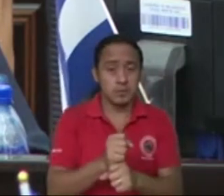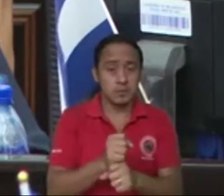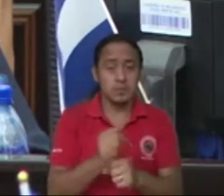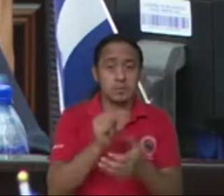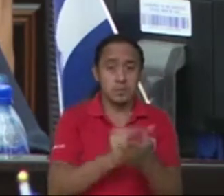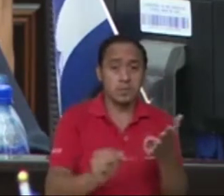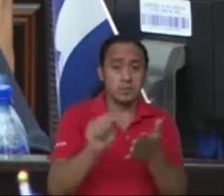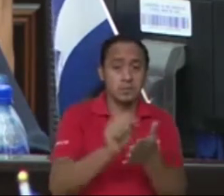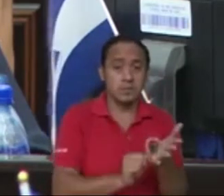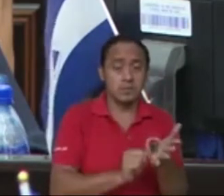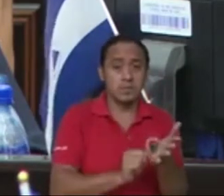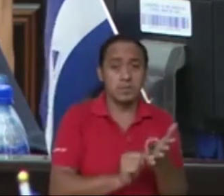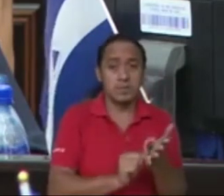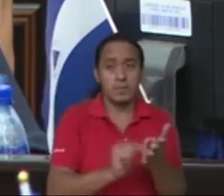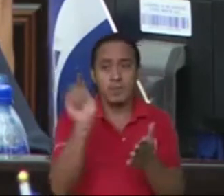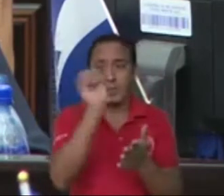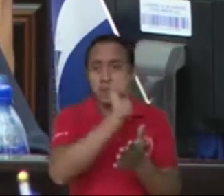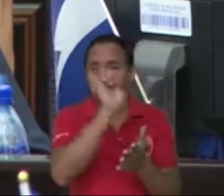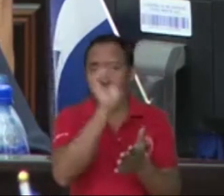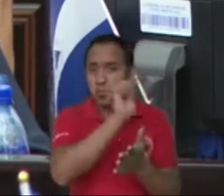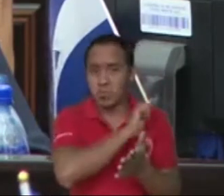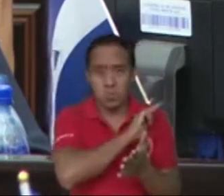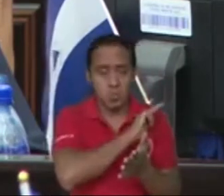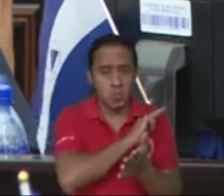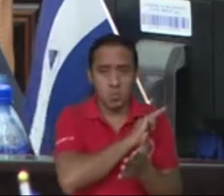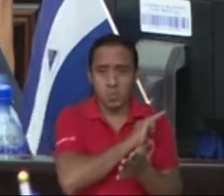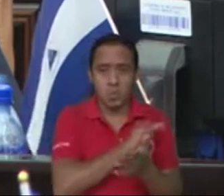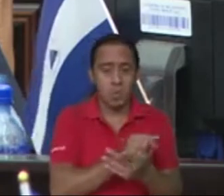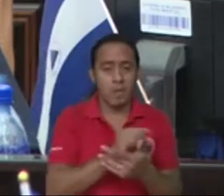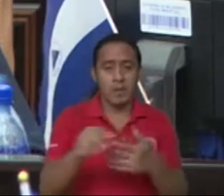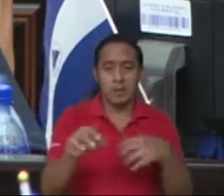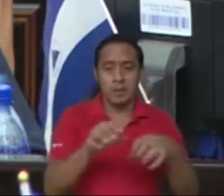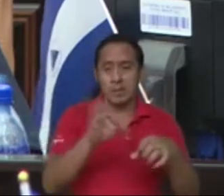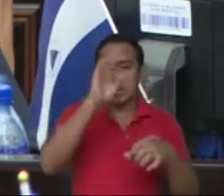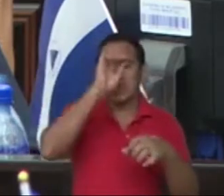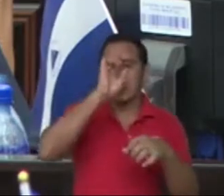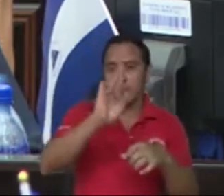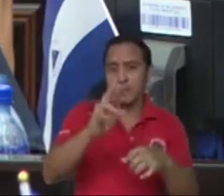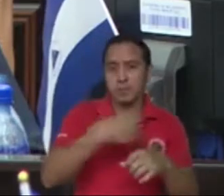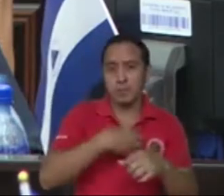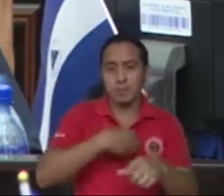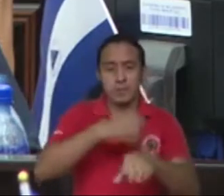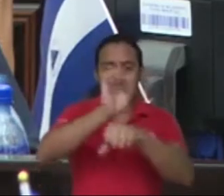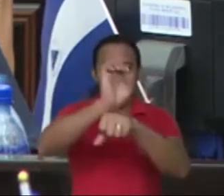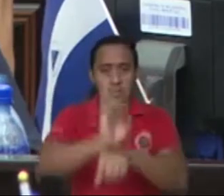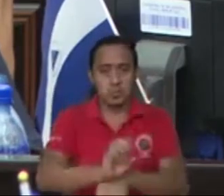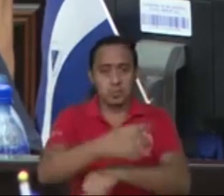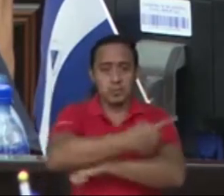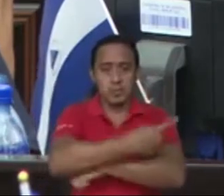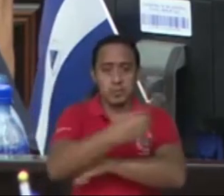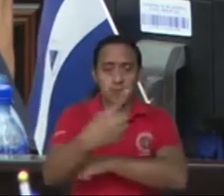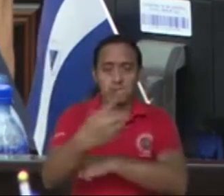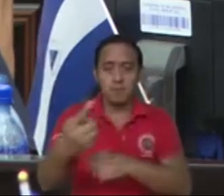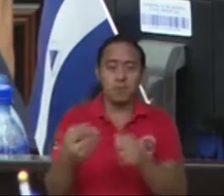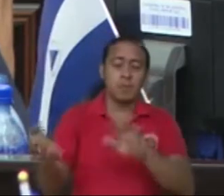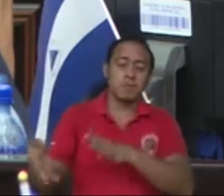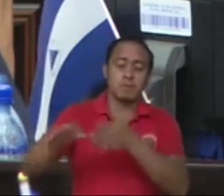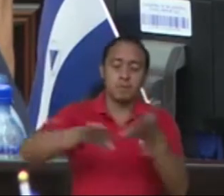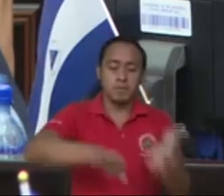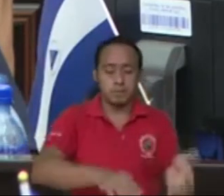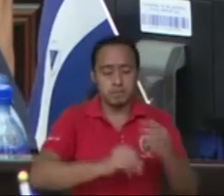las elecciones no se realice campaña electoral y se respete la tradición del Día de los Fieles